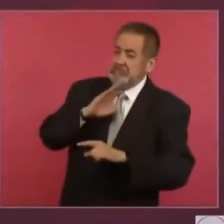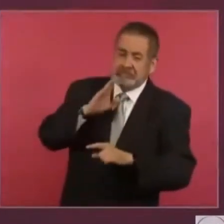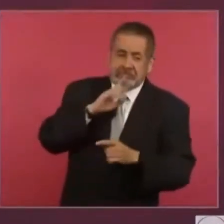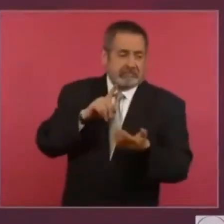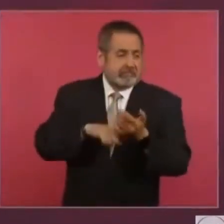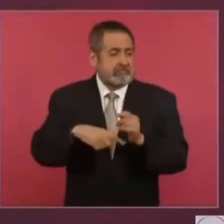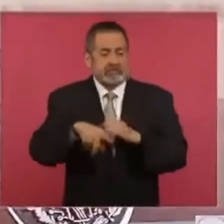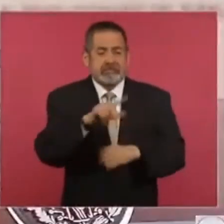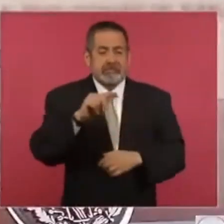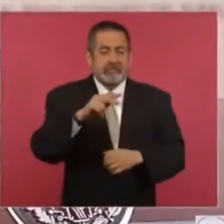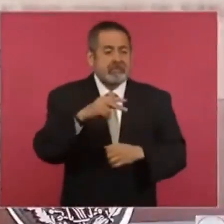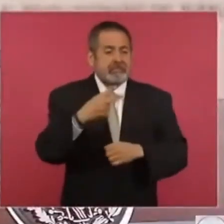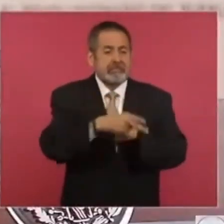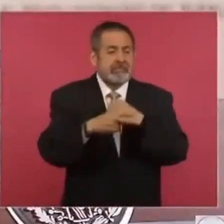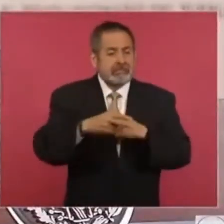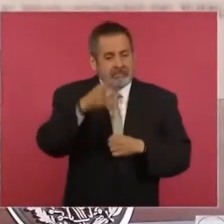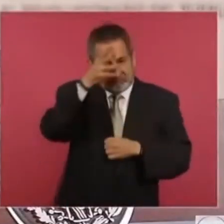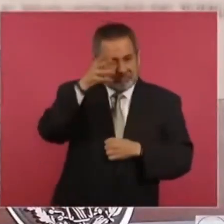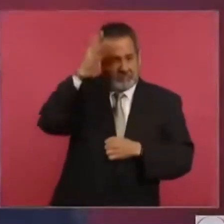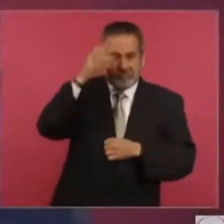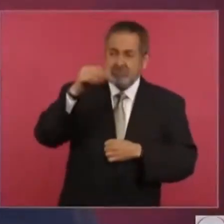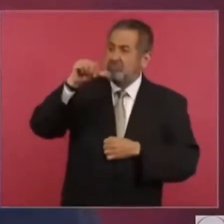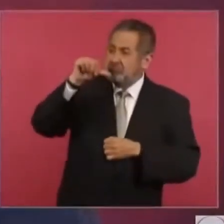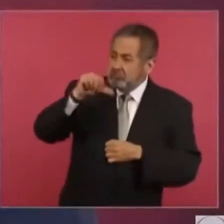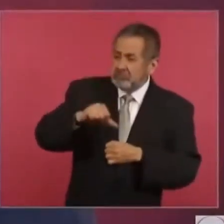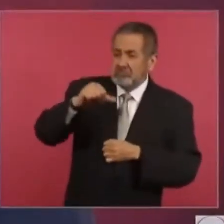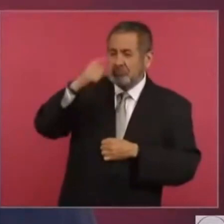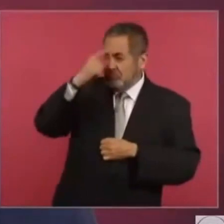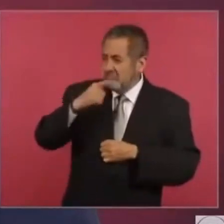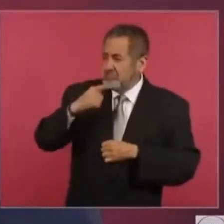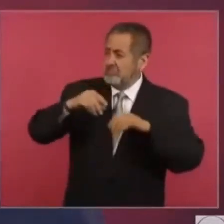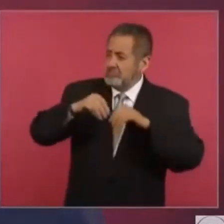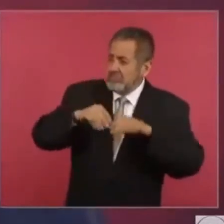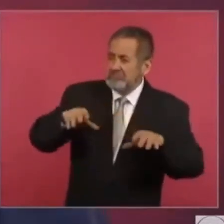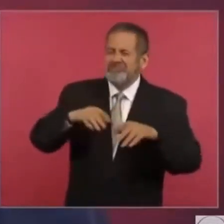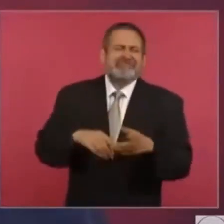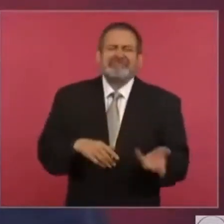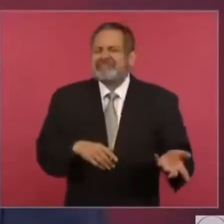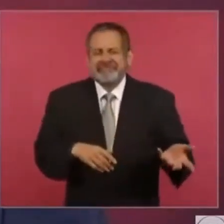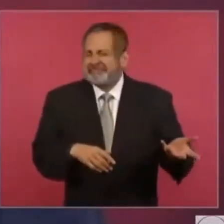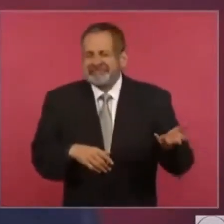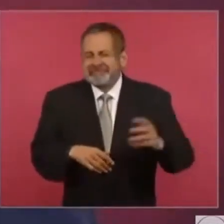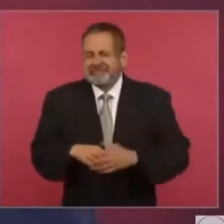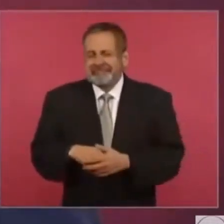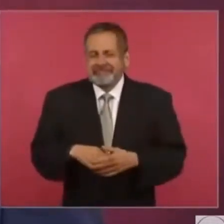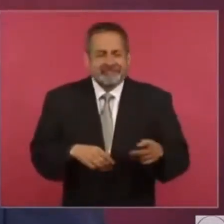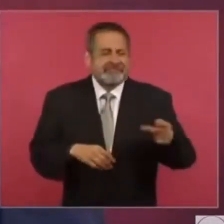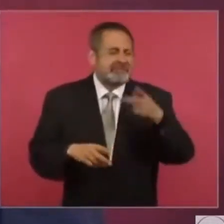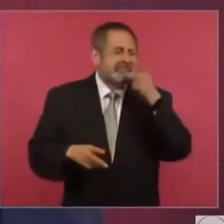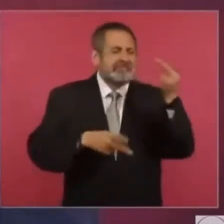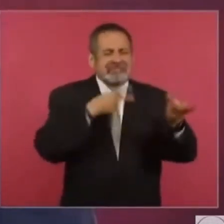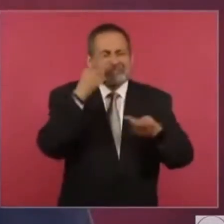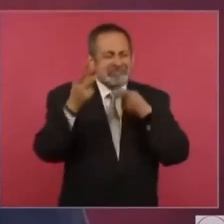Azteca esta noche en Hechos, o digan lo que quieran